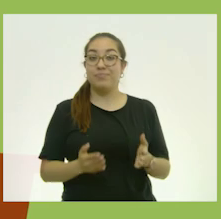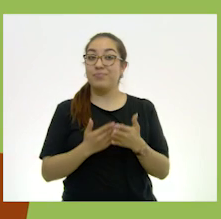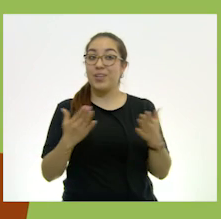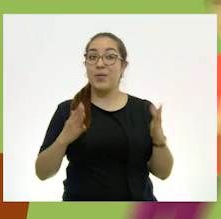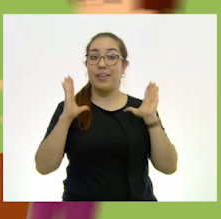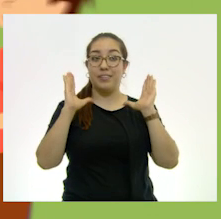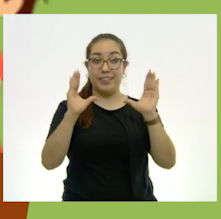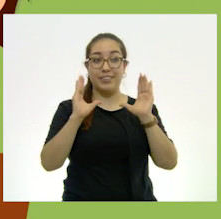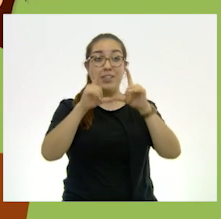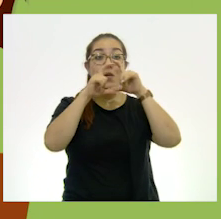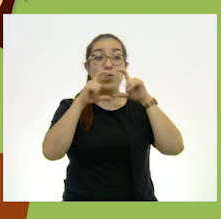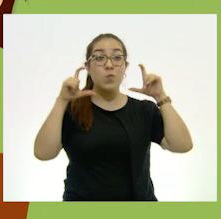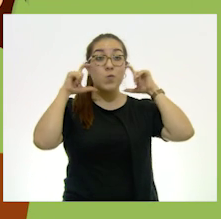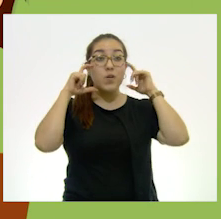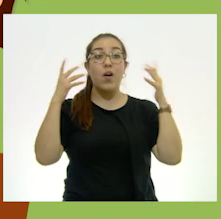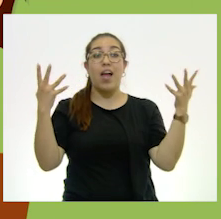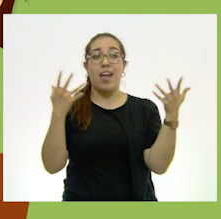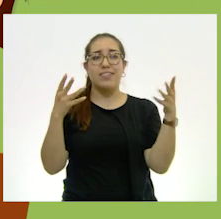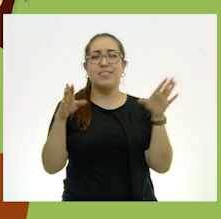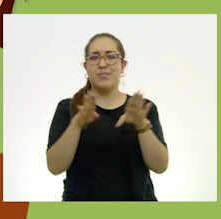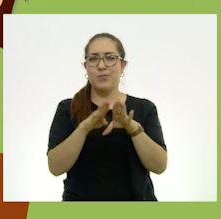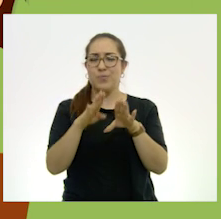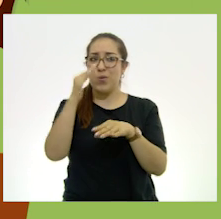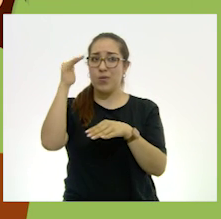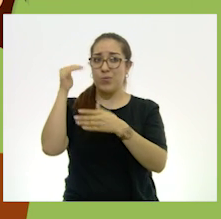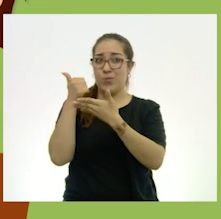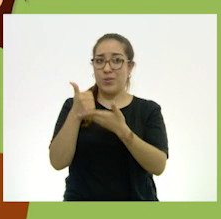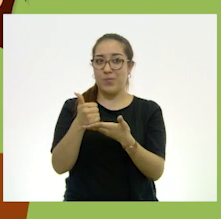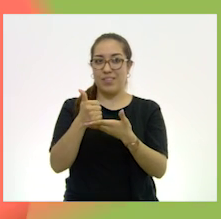enseñaremos cómo armar un cubrebocas con ayuda de un adulto.